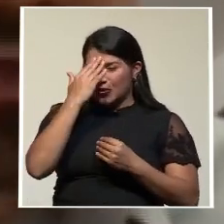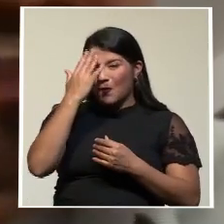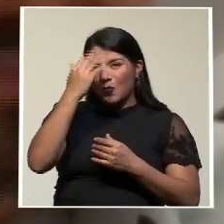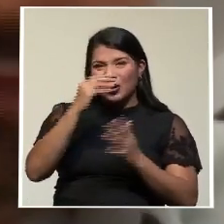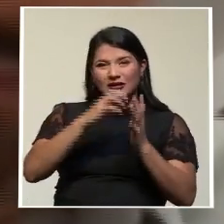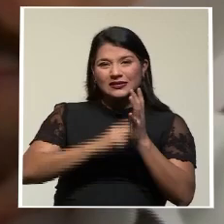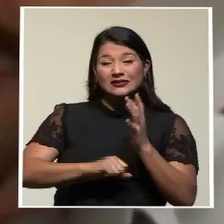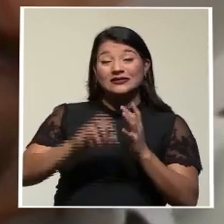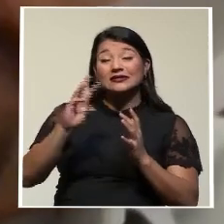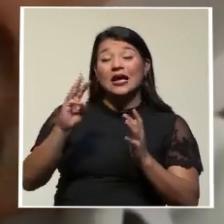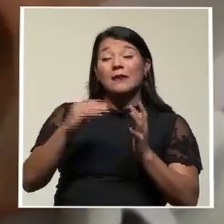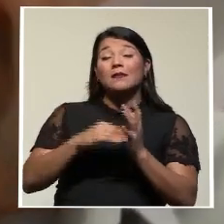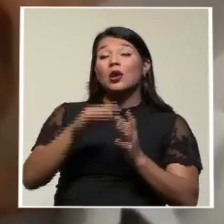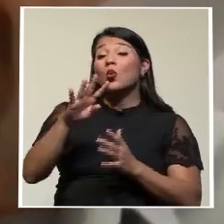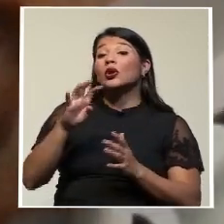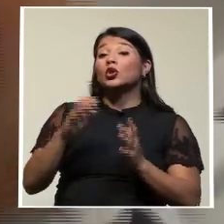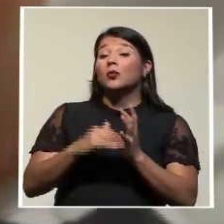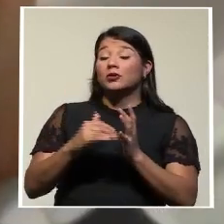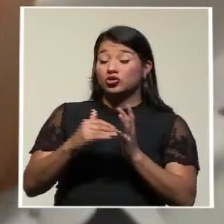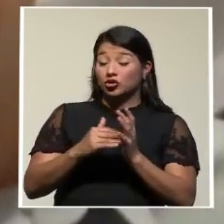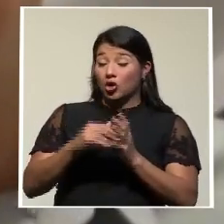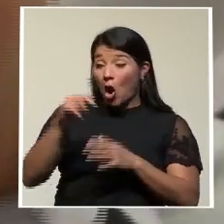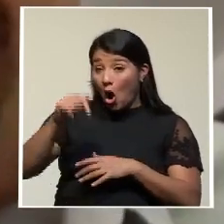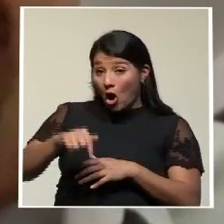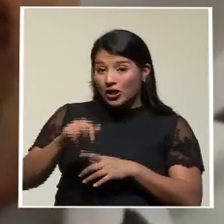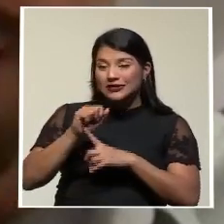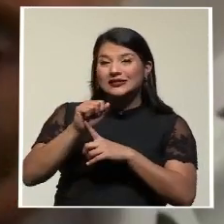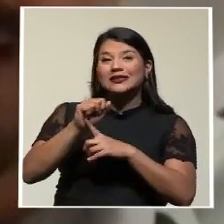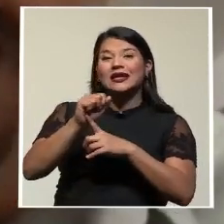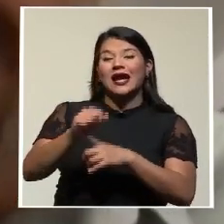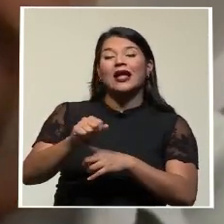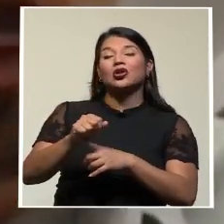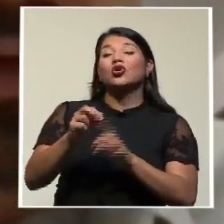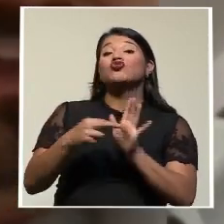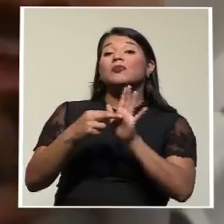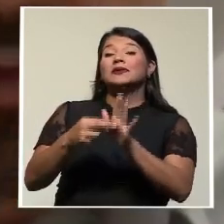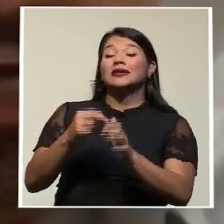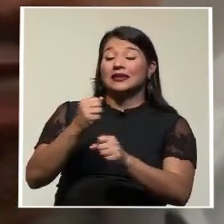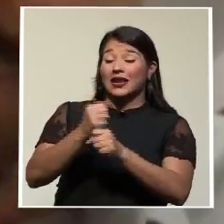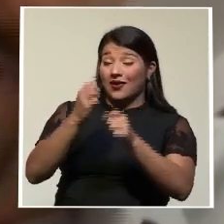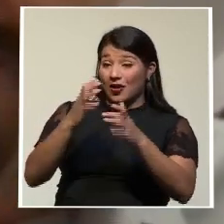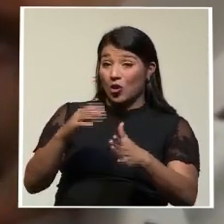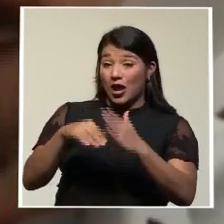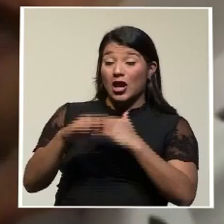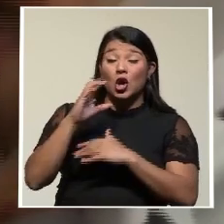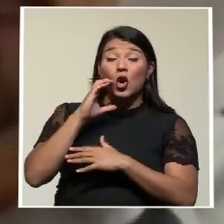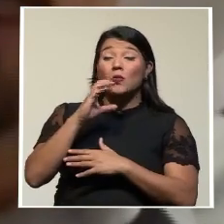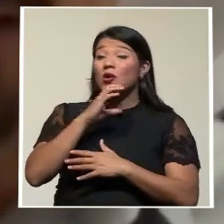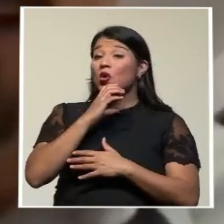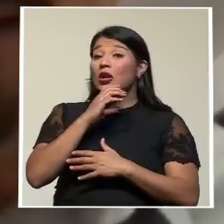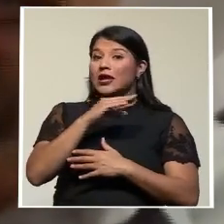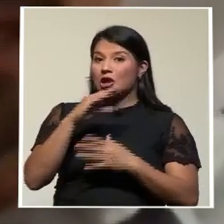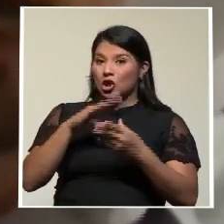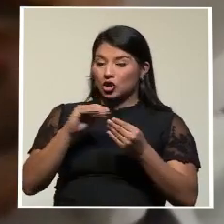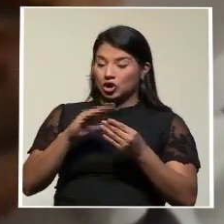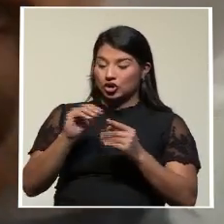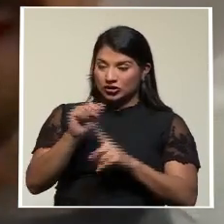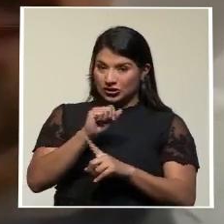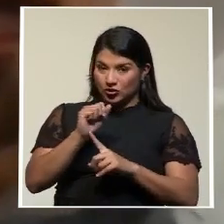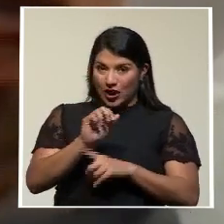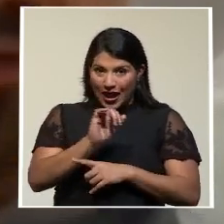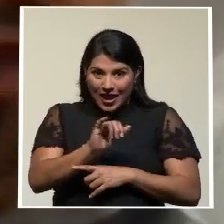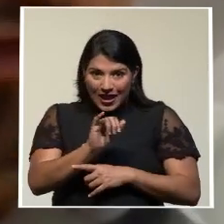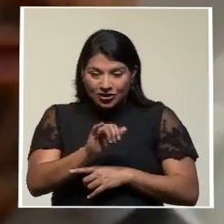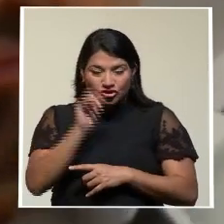recortando 6.400 millones. Hoy salió el sindicato de trabajadoras de los comedores escolares denunciando esta situación. Eso